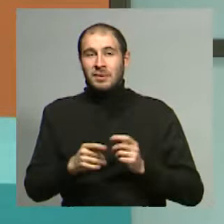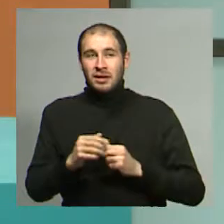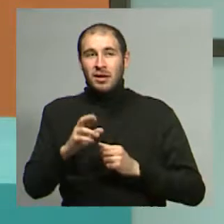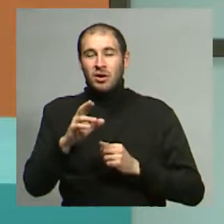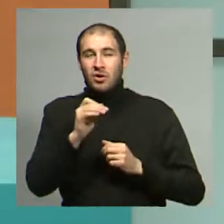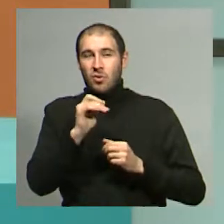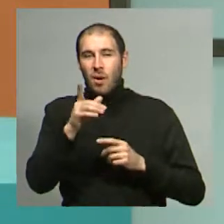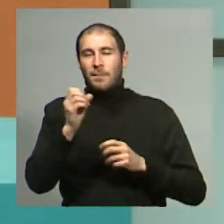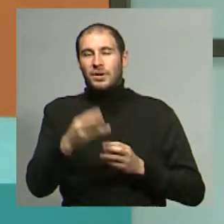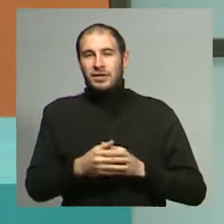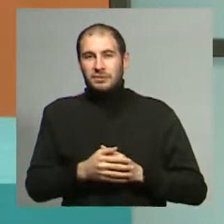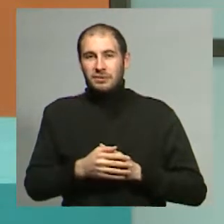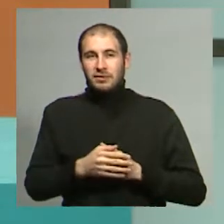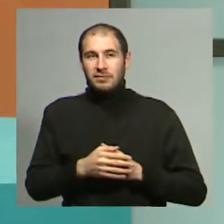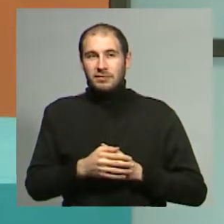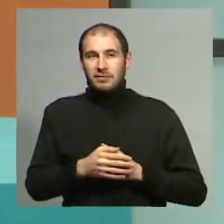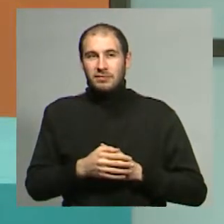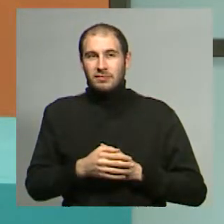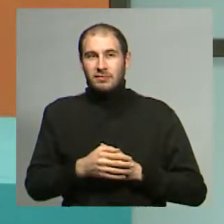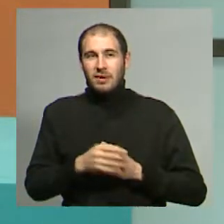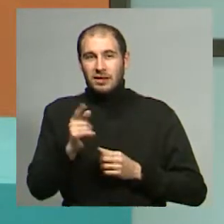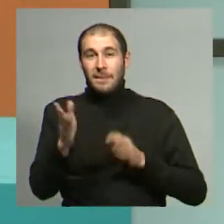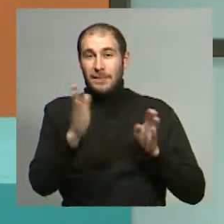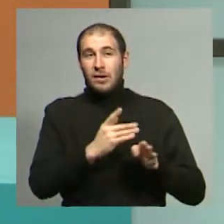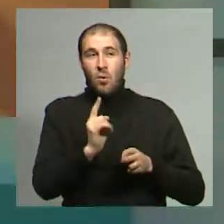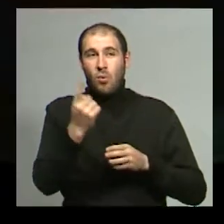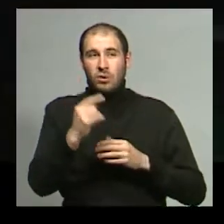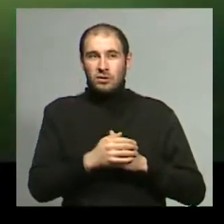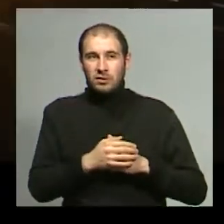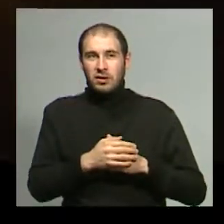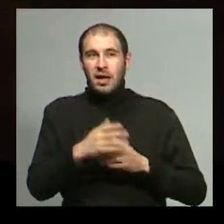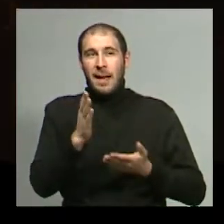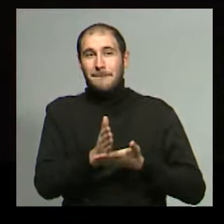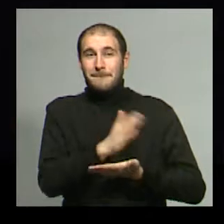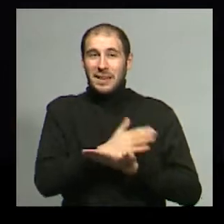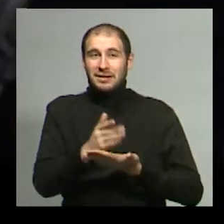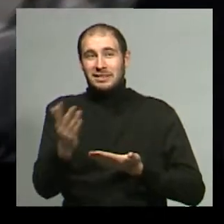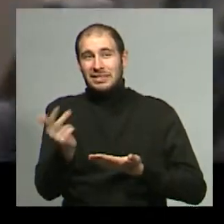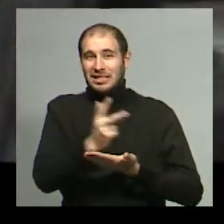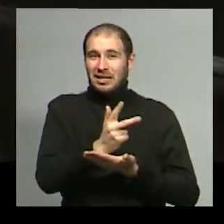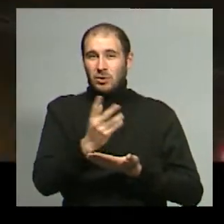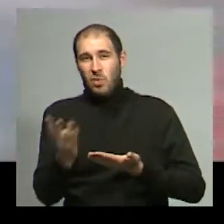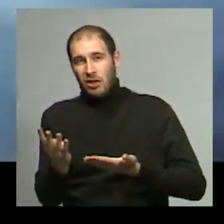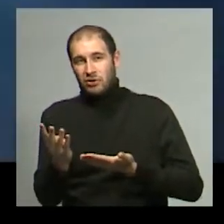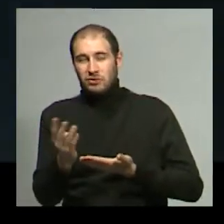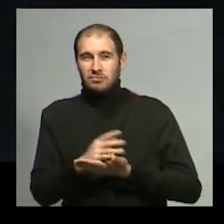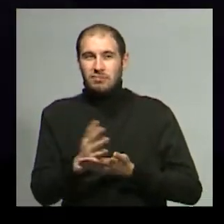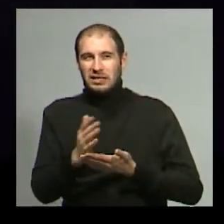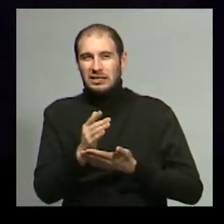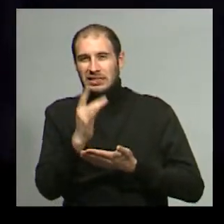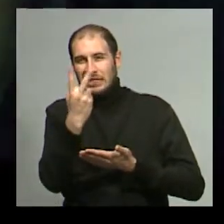One, porque te cuento que, Virgi, hubo un episodio en el medio del 3 y en el medio del 4, que sería como